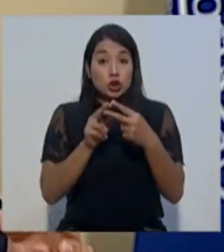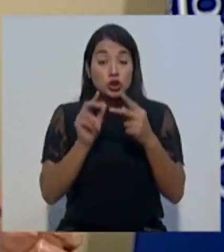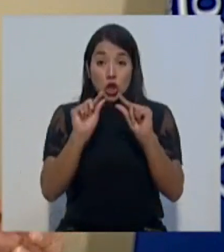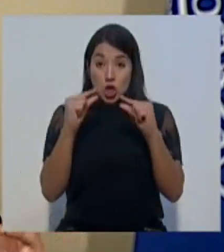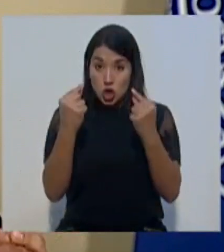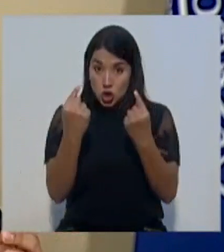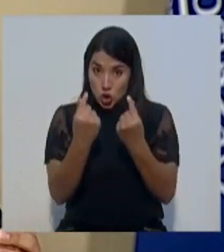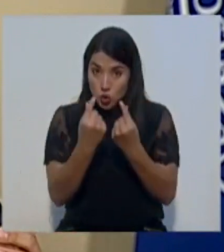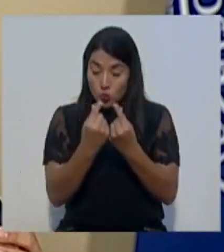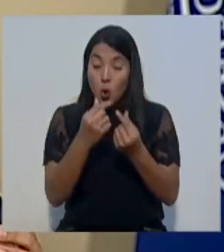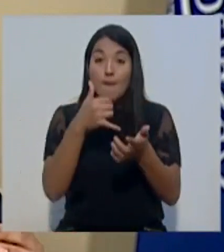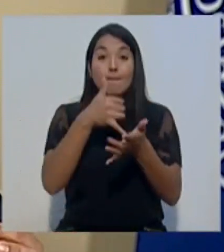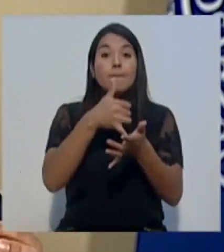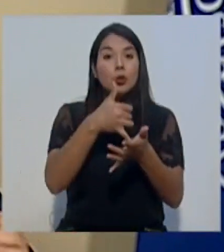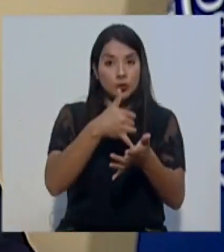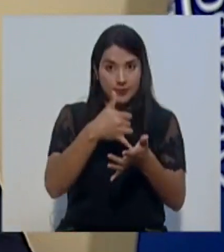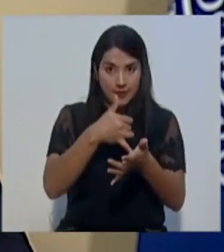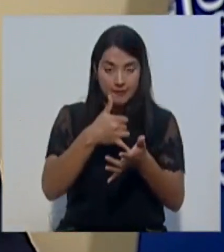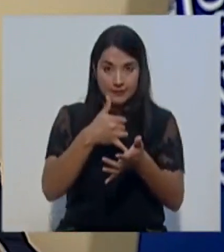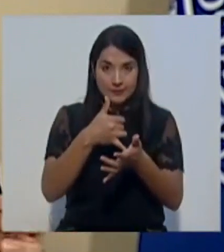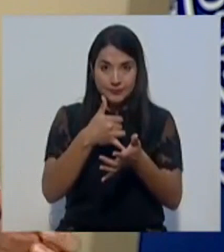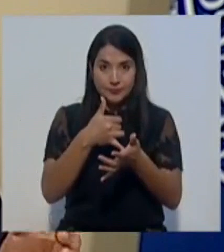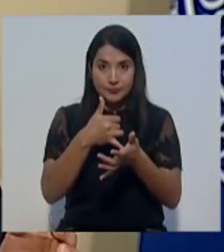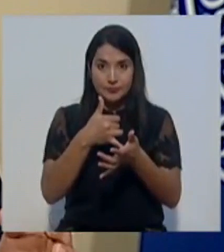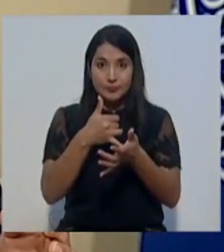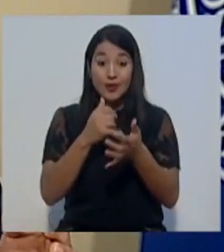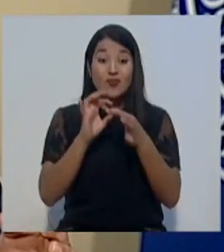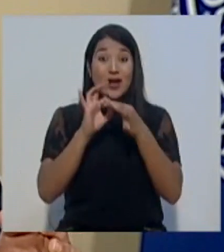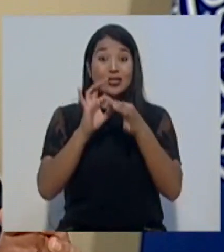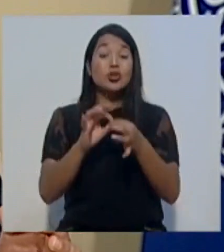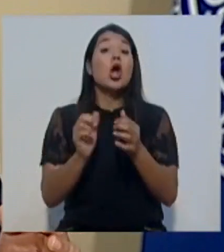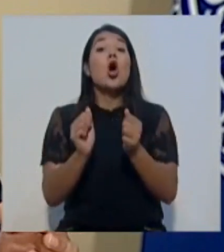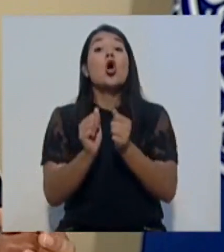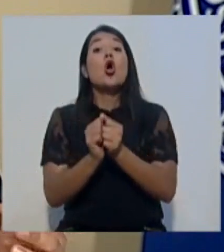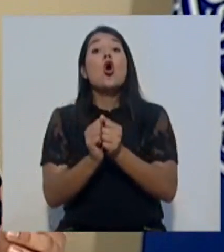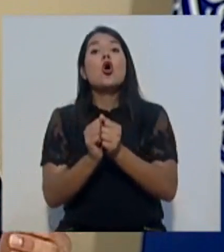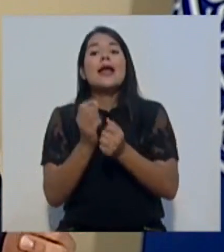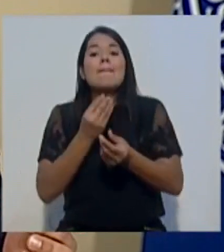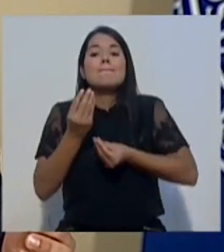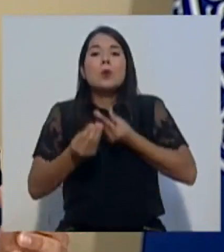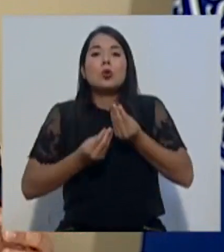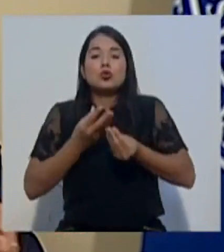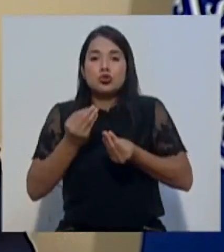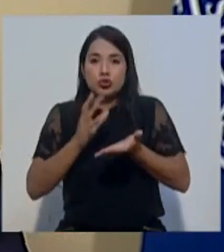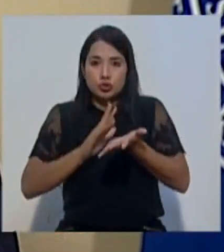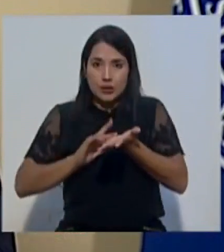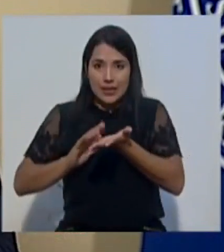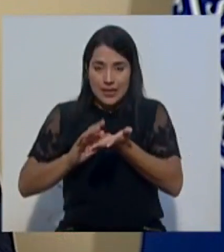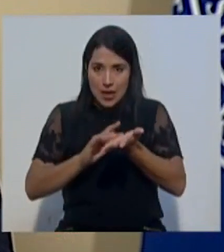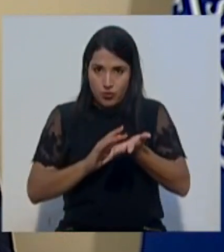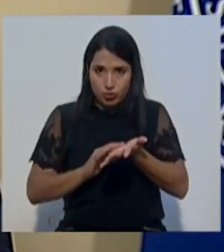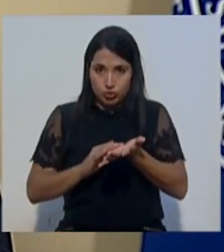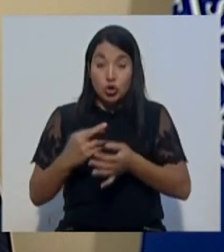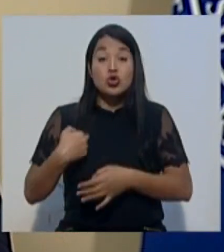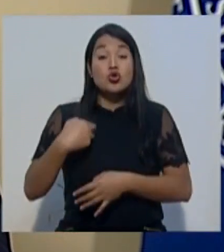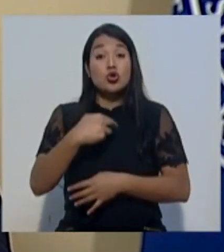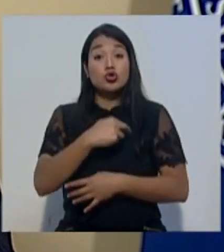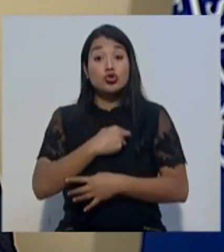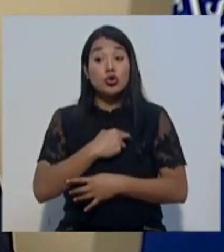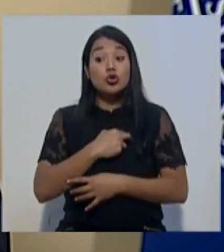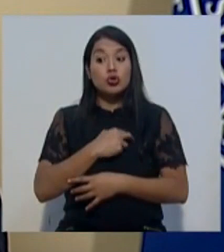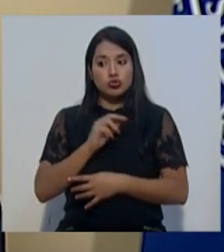grupos vulnerables que están en lo que es la cadena del arroz, y a nosotros como gobierno nos corresponde